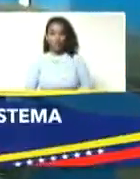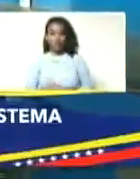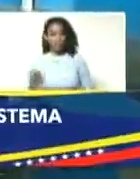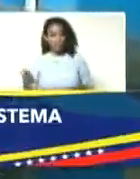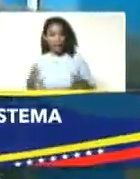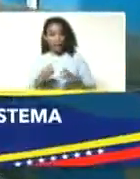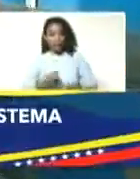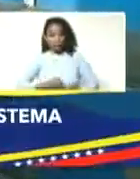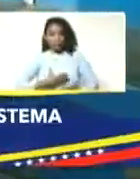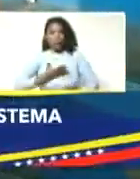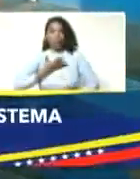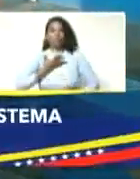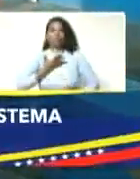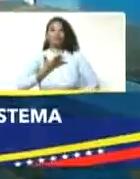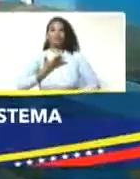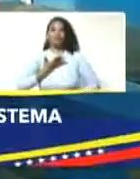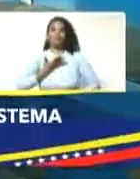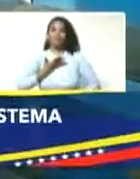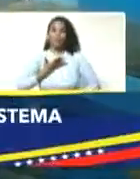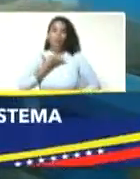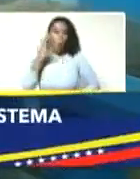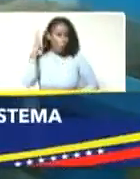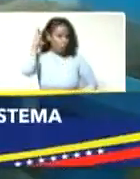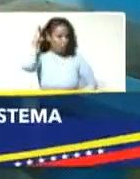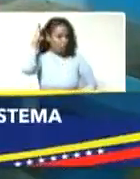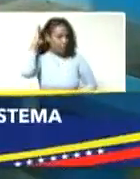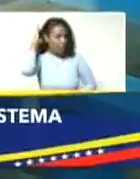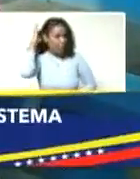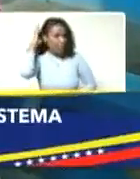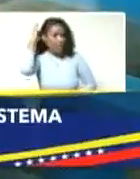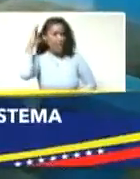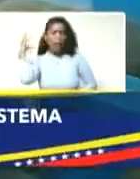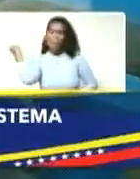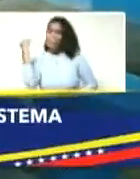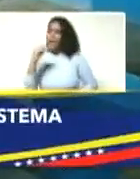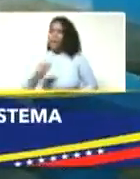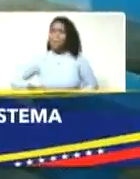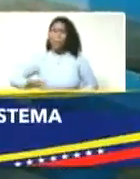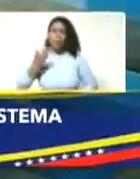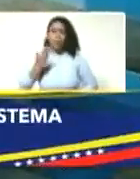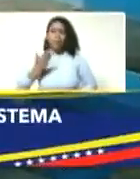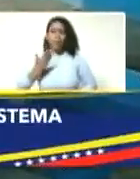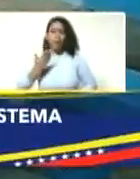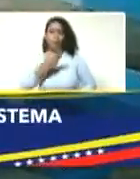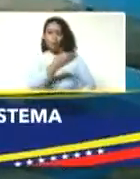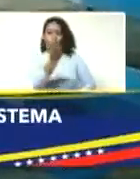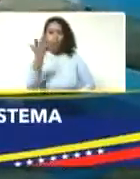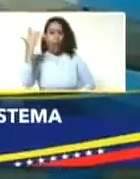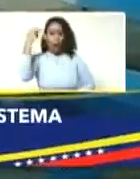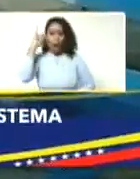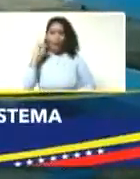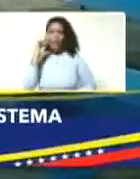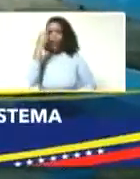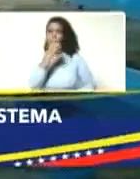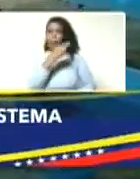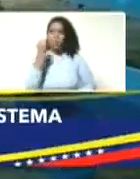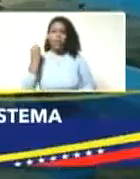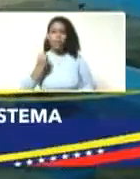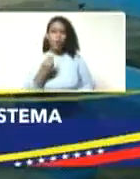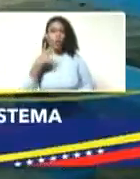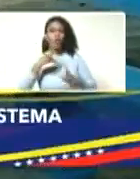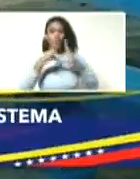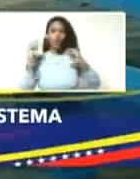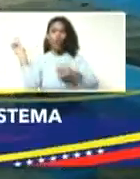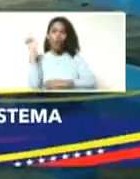el renacer. La conciencia es lo más importante, la conciencia que tienen ustedes, el compromiso. Que todos